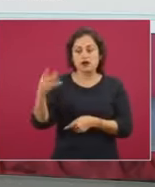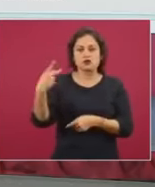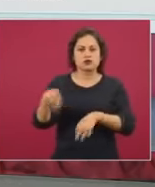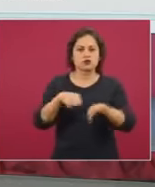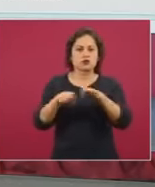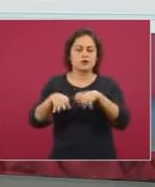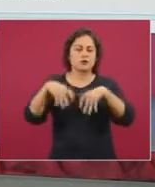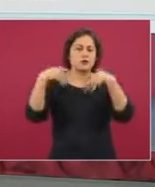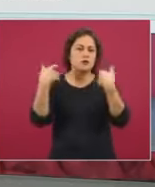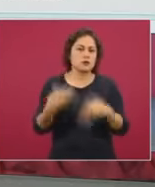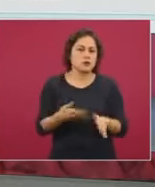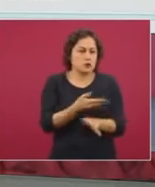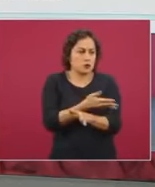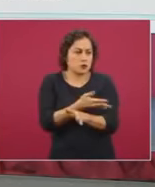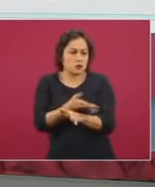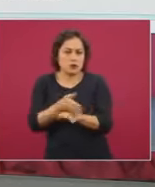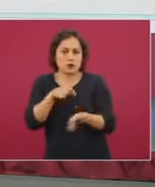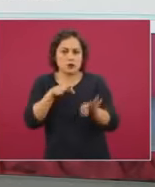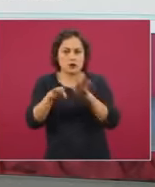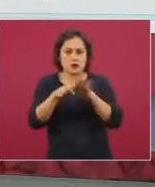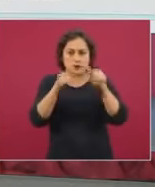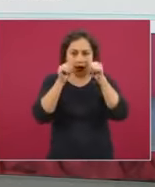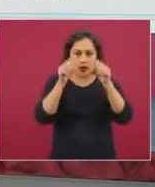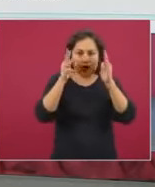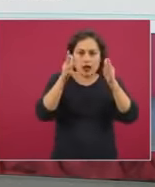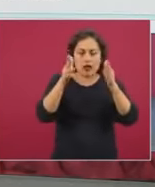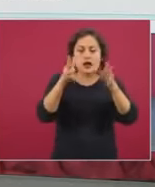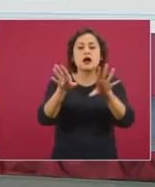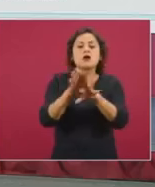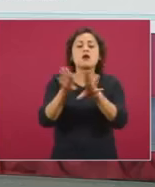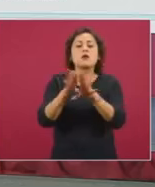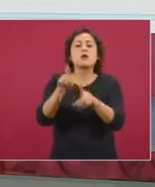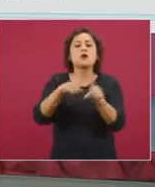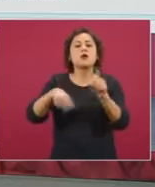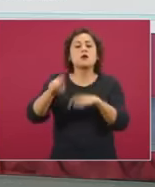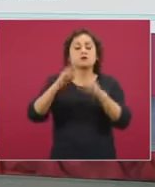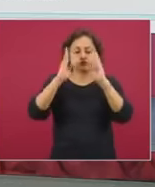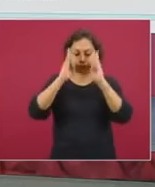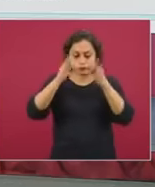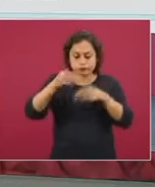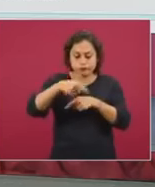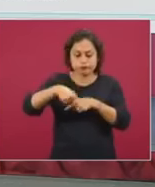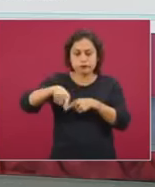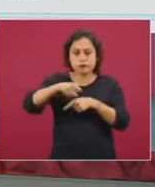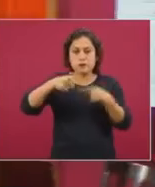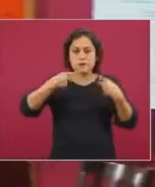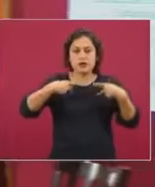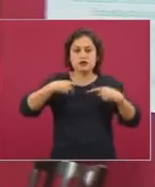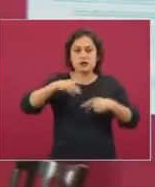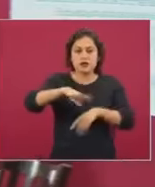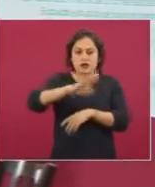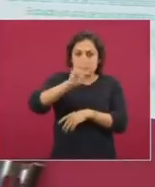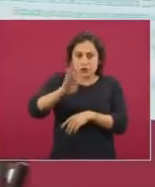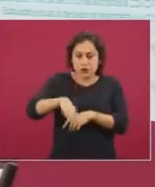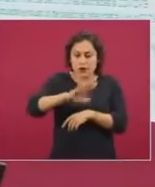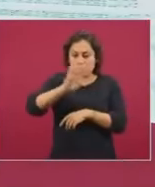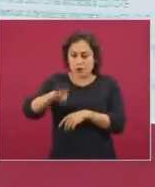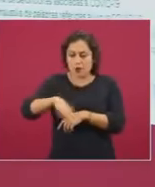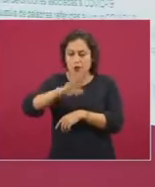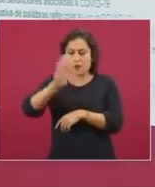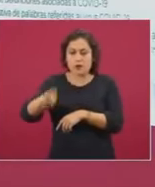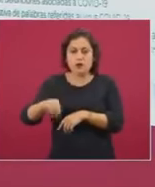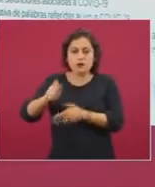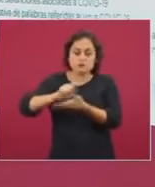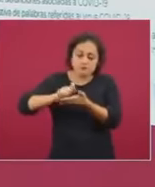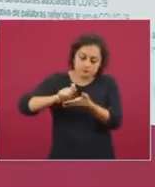semanas y el próximo año de ir haciendo las adjudicaciones de todas estas defunciones con estas actas, en